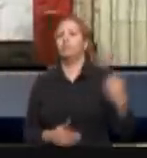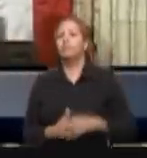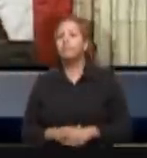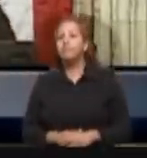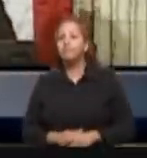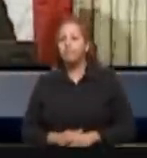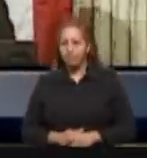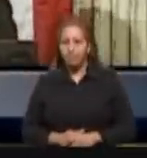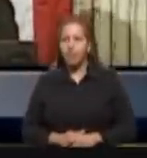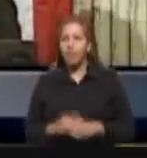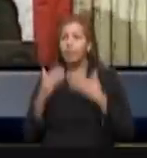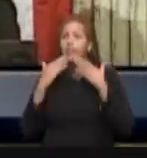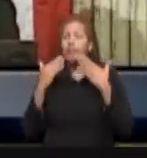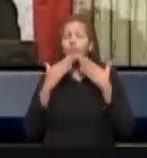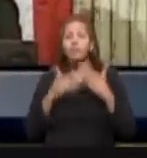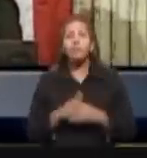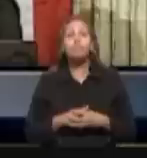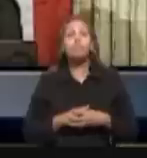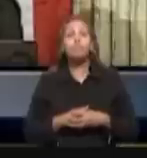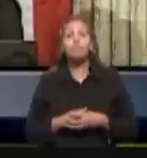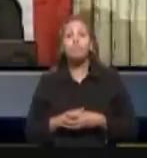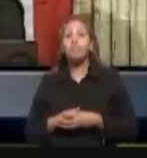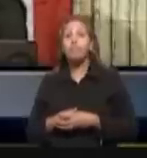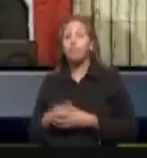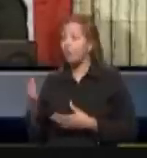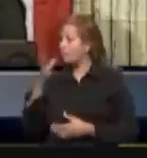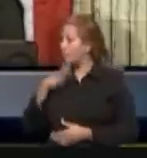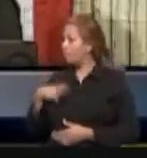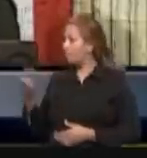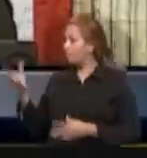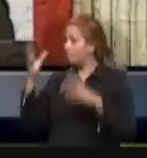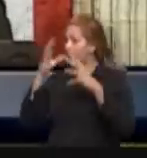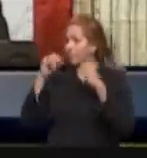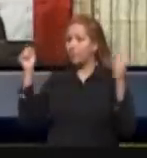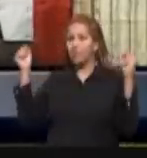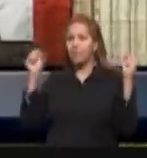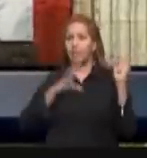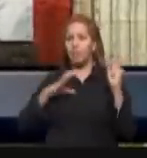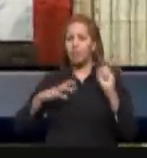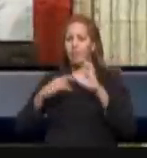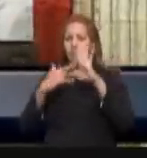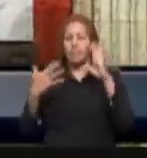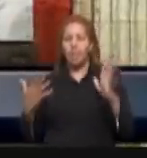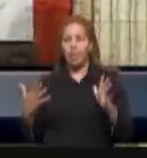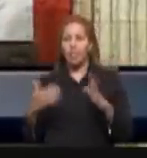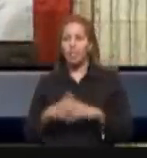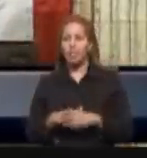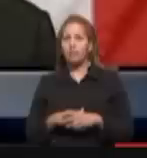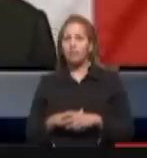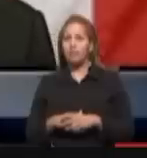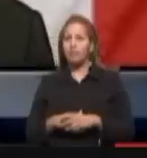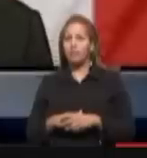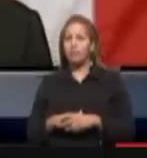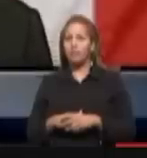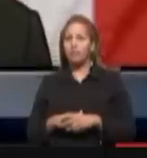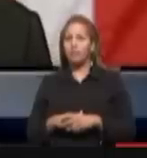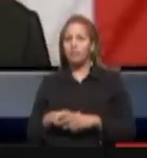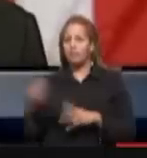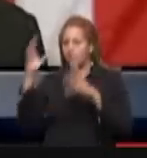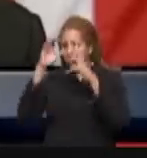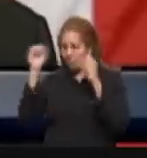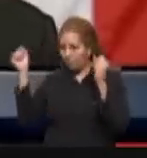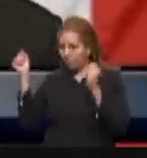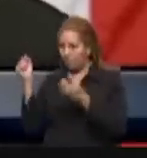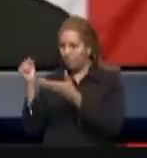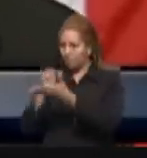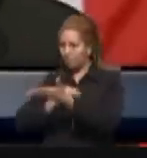Muchas gracias. Señora Presidenta de la Cámara de Representantes, señor